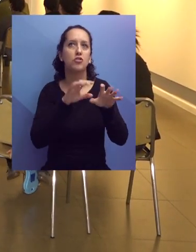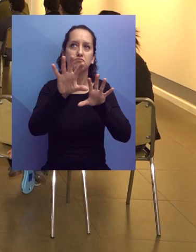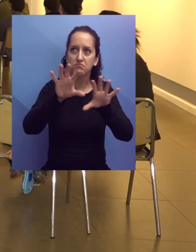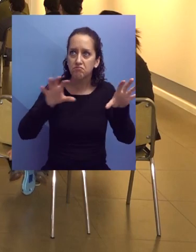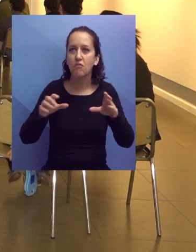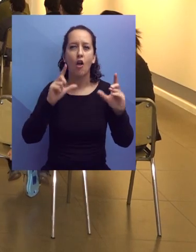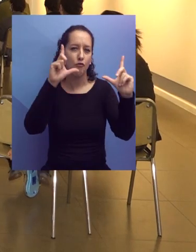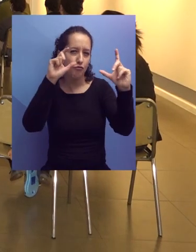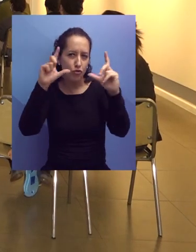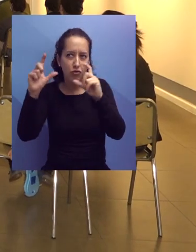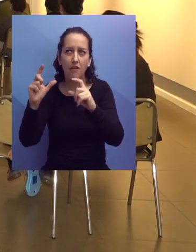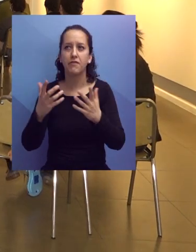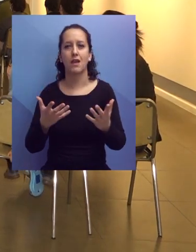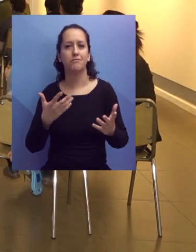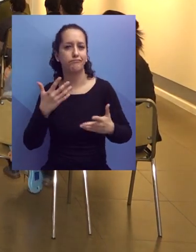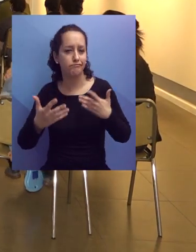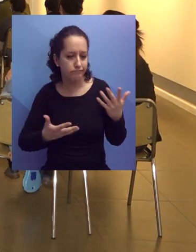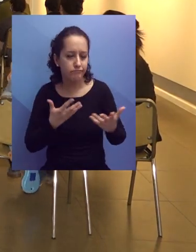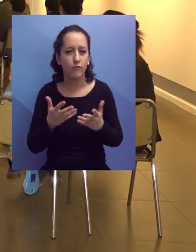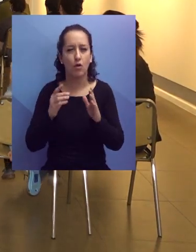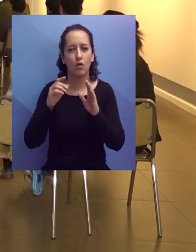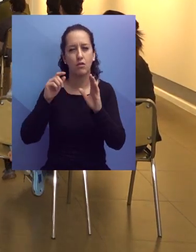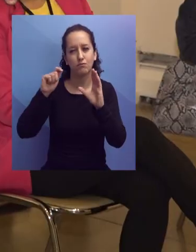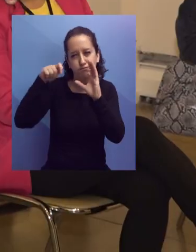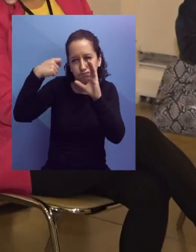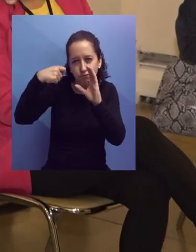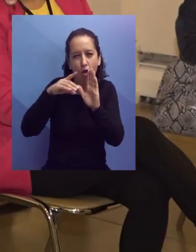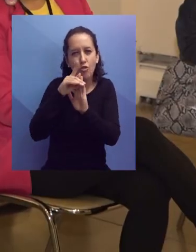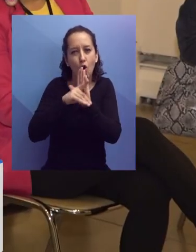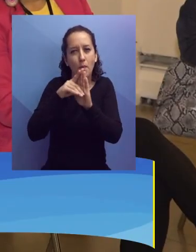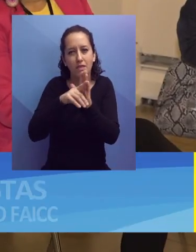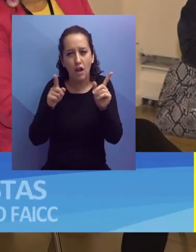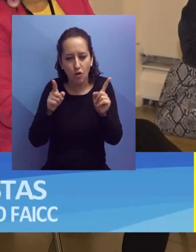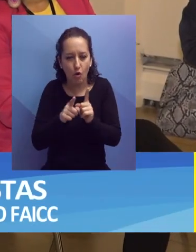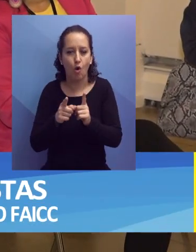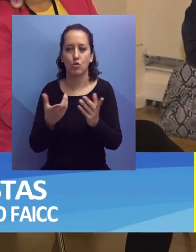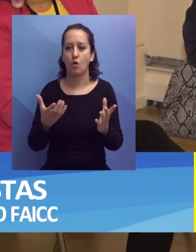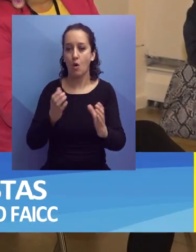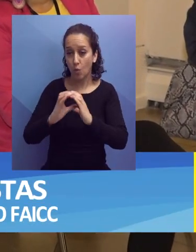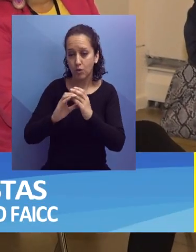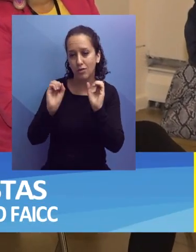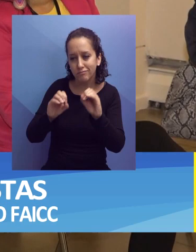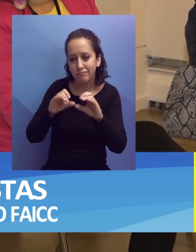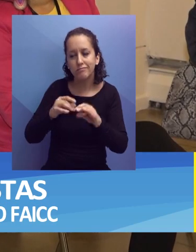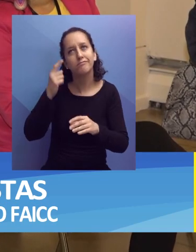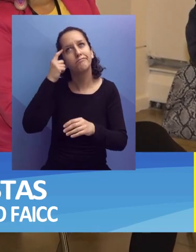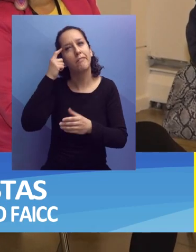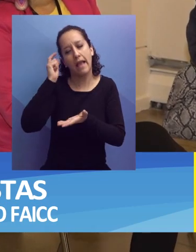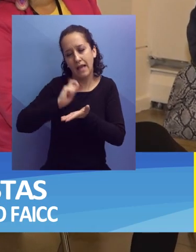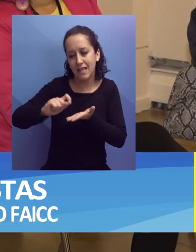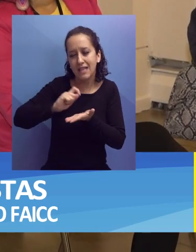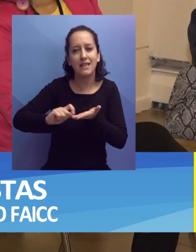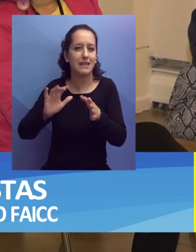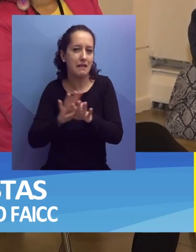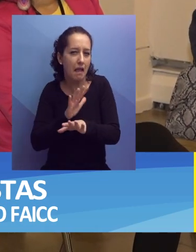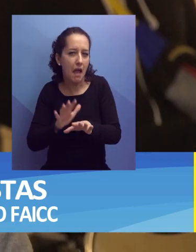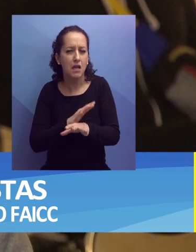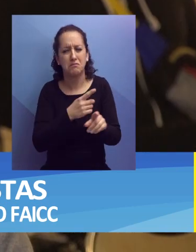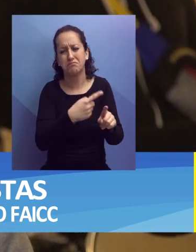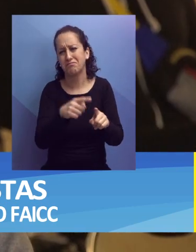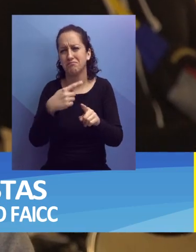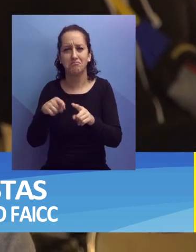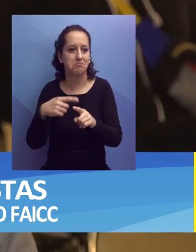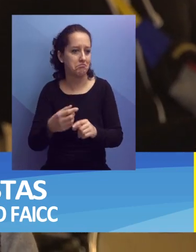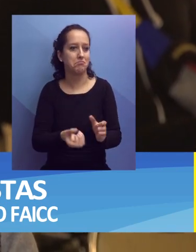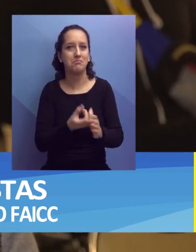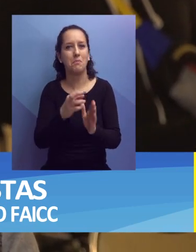Exposiciones de arte y fotografía, intervenciones artísticas, microdocumentales y cursos de dramaturgia son parte de las nuevas